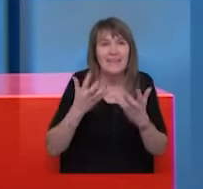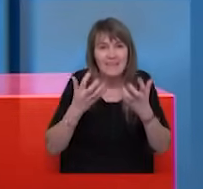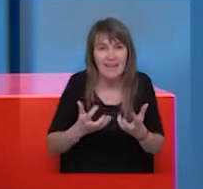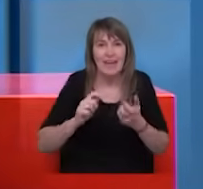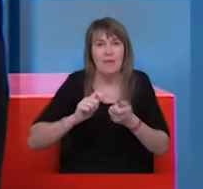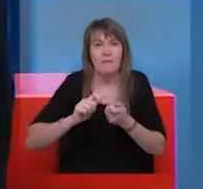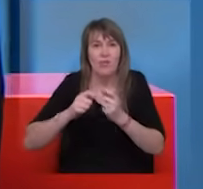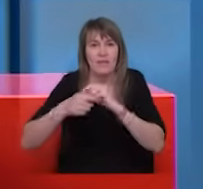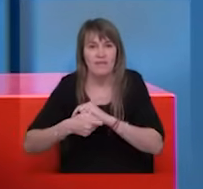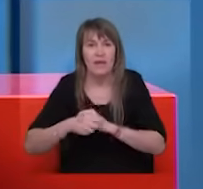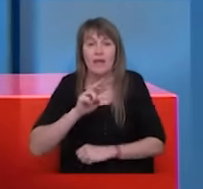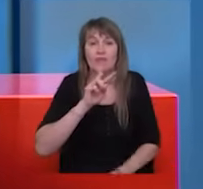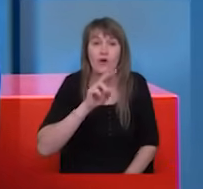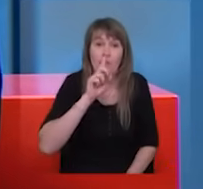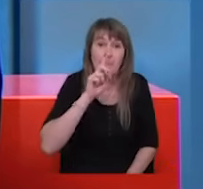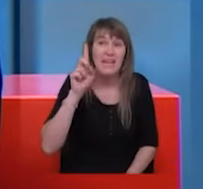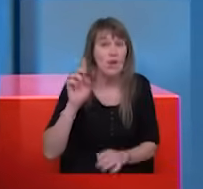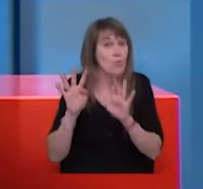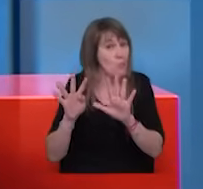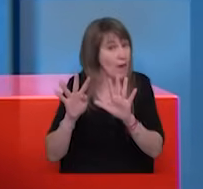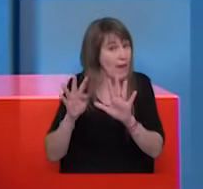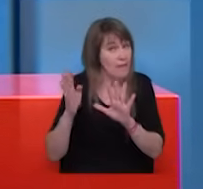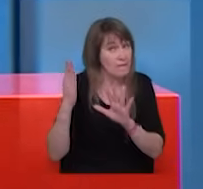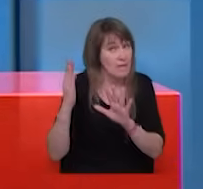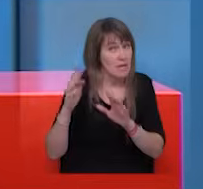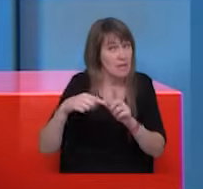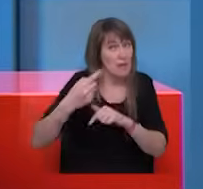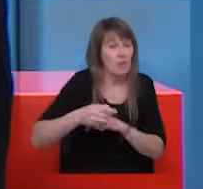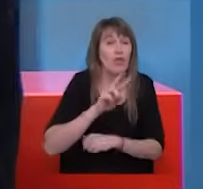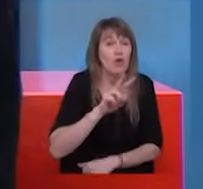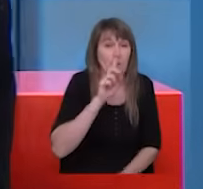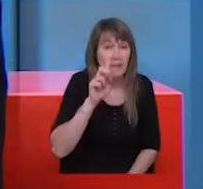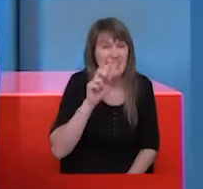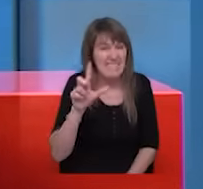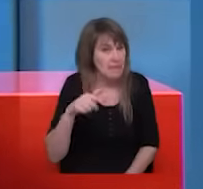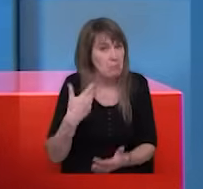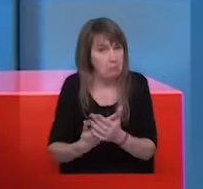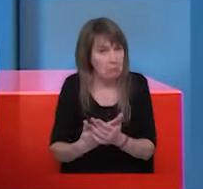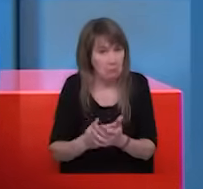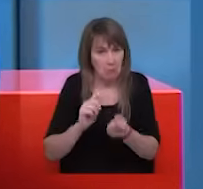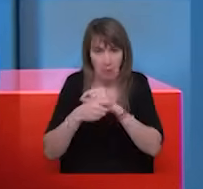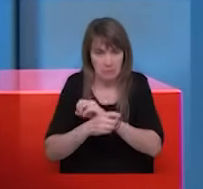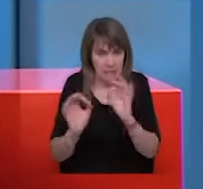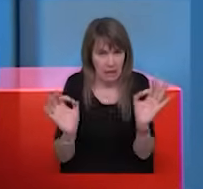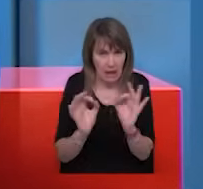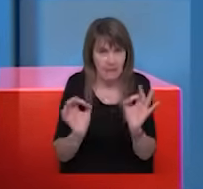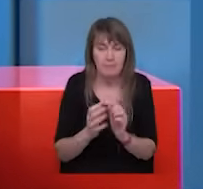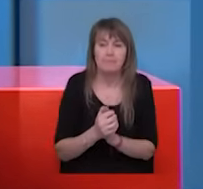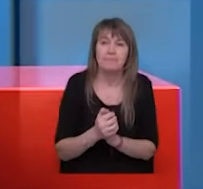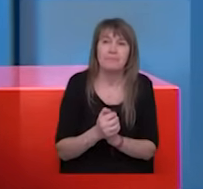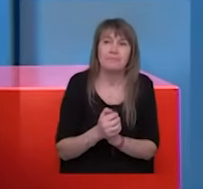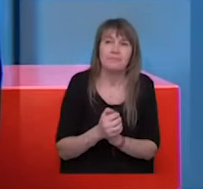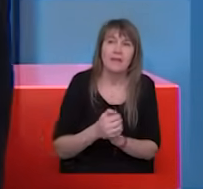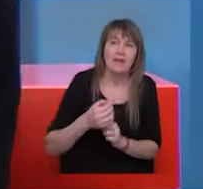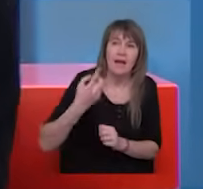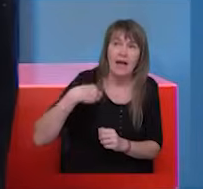que hoy tenemos que es del 2009 en el 2017 y se fracasó la legislatura pasada no